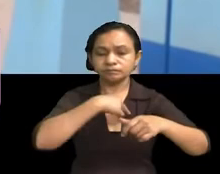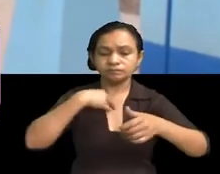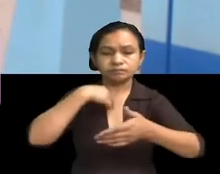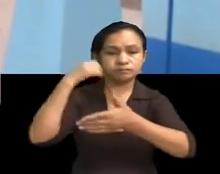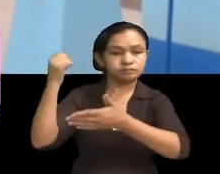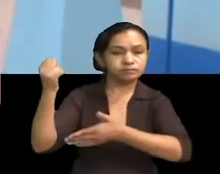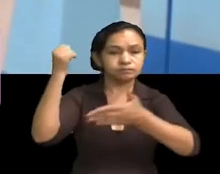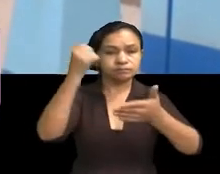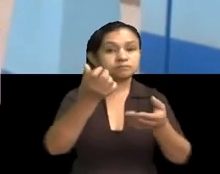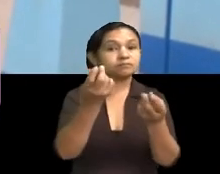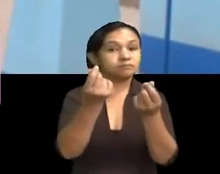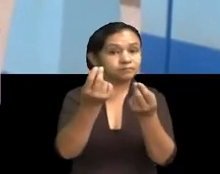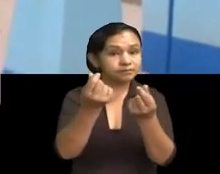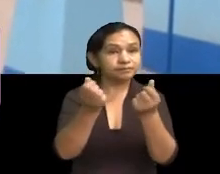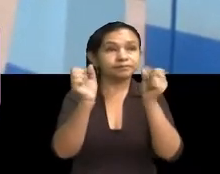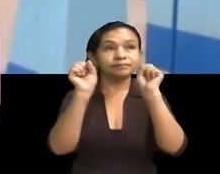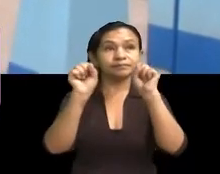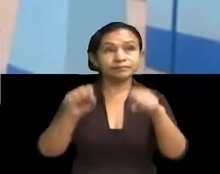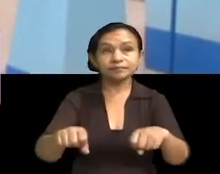en ese aspecto para